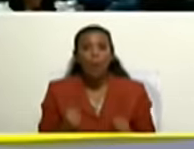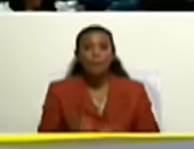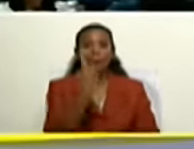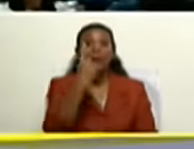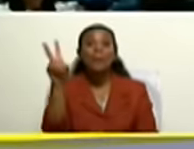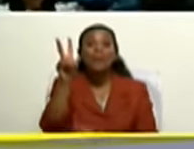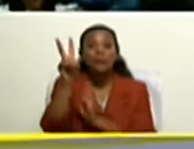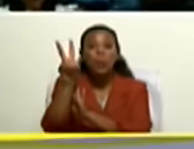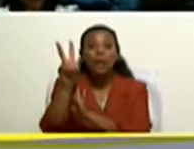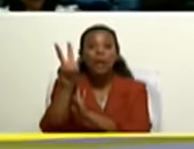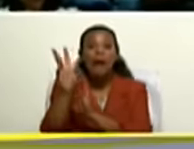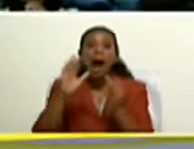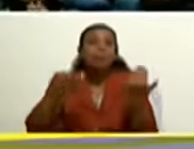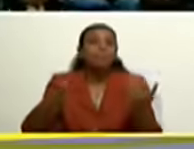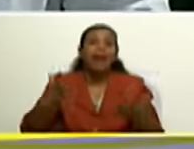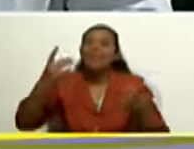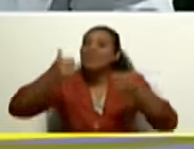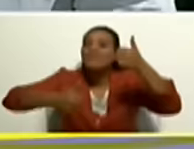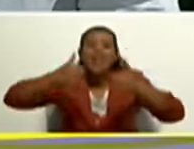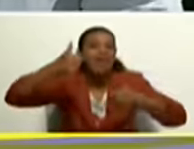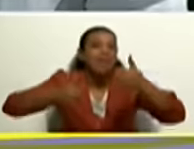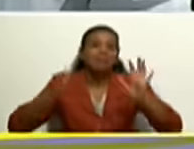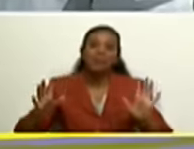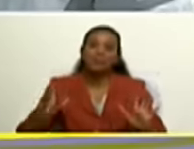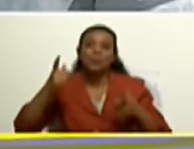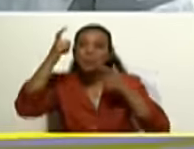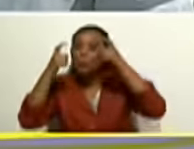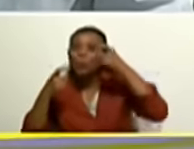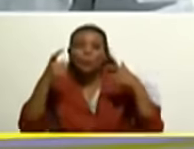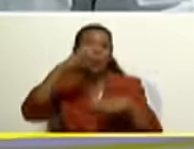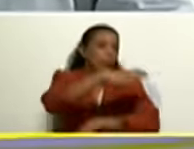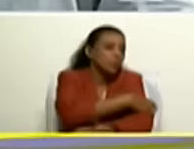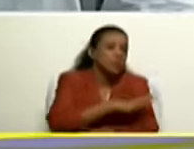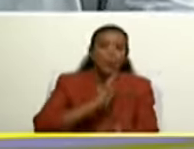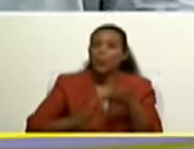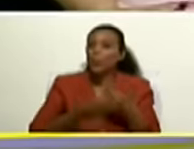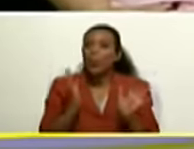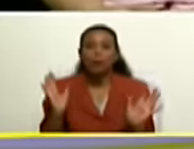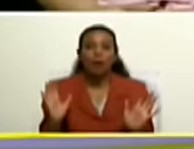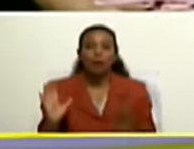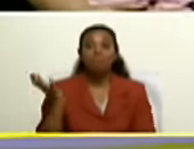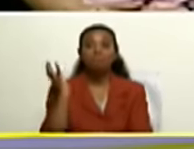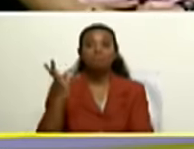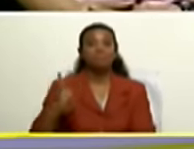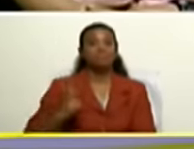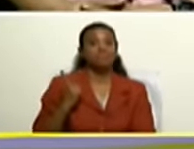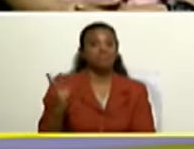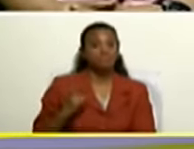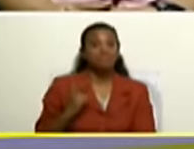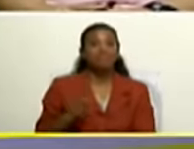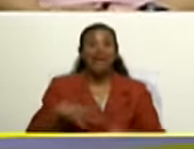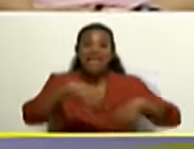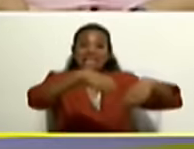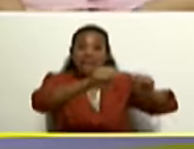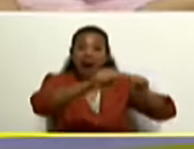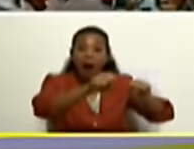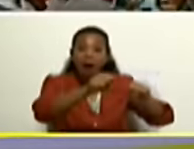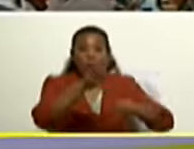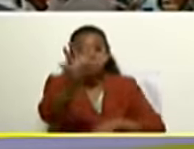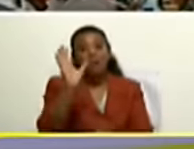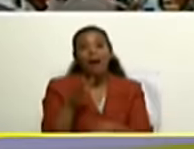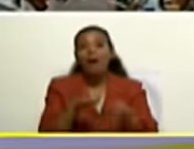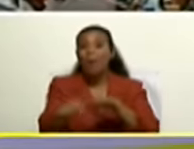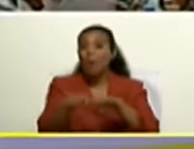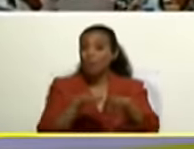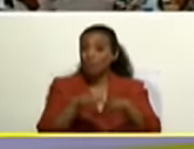primero Venezuela, ante cualquier diferencia partidista o político. Hicieron tremendo acto hoy en San Carlos, allá